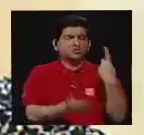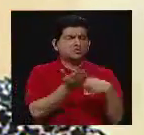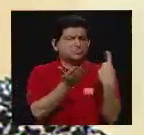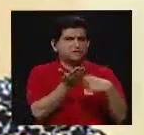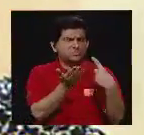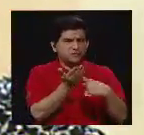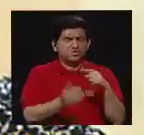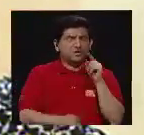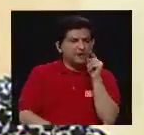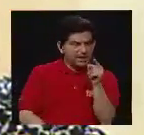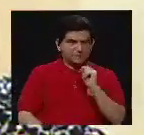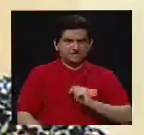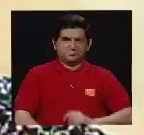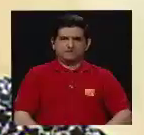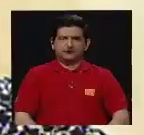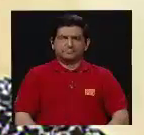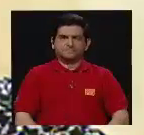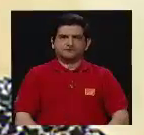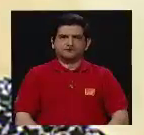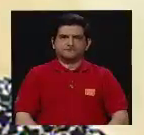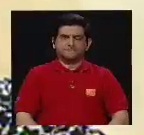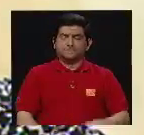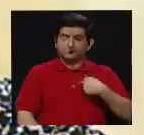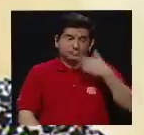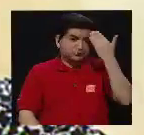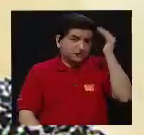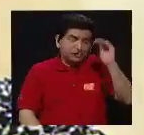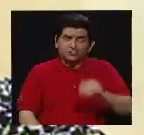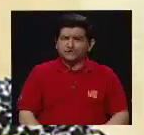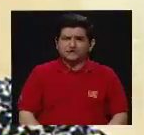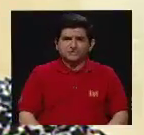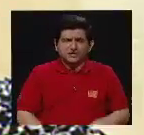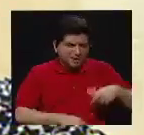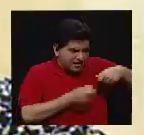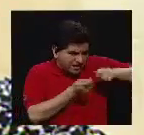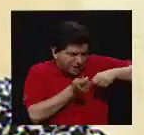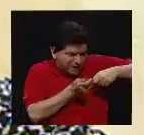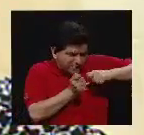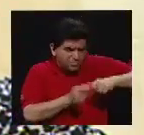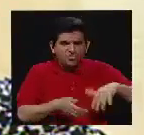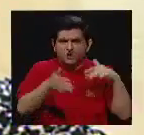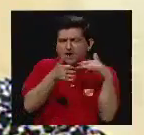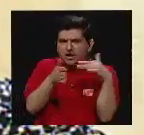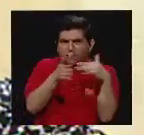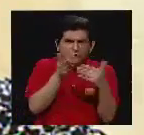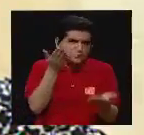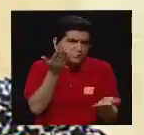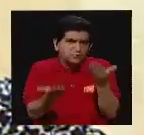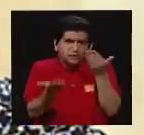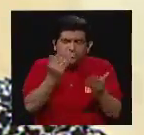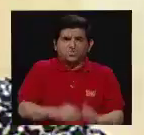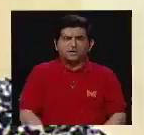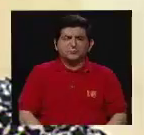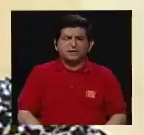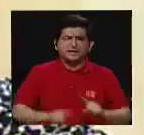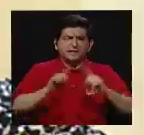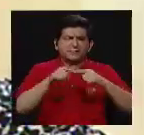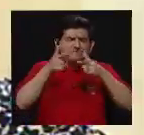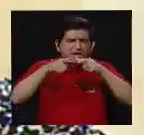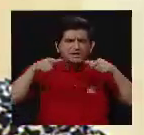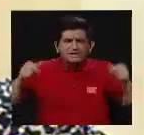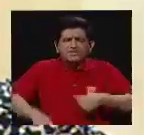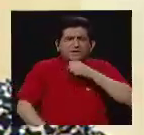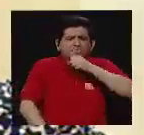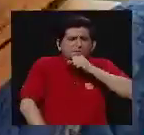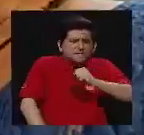hemos discutido es este. Yo no sé si la arqueología y el estudio de